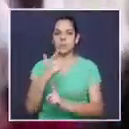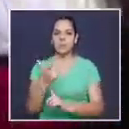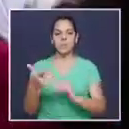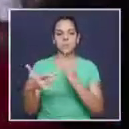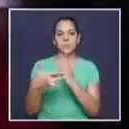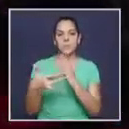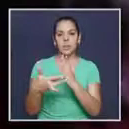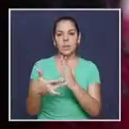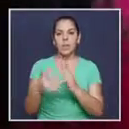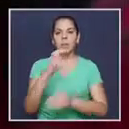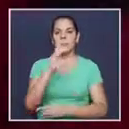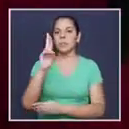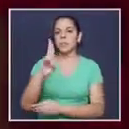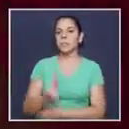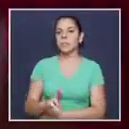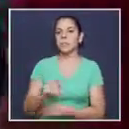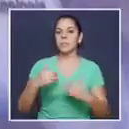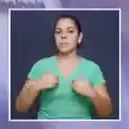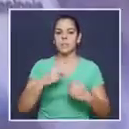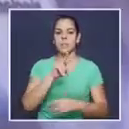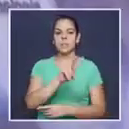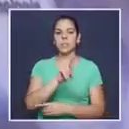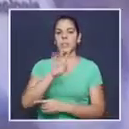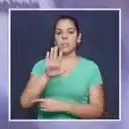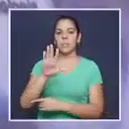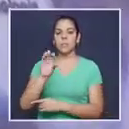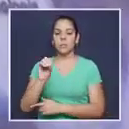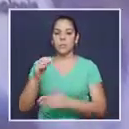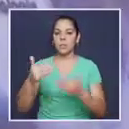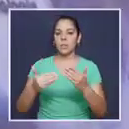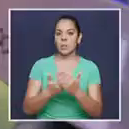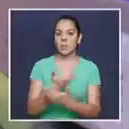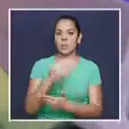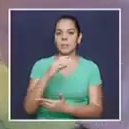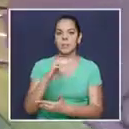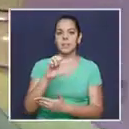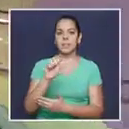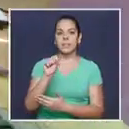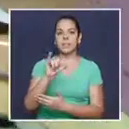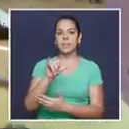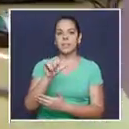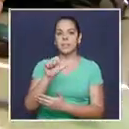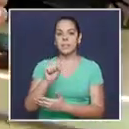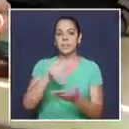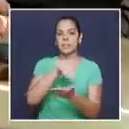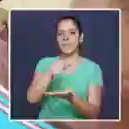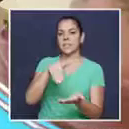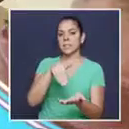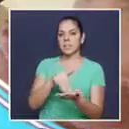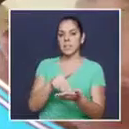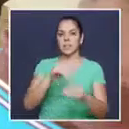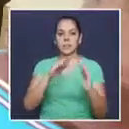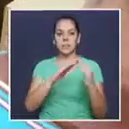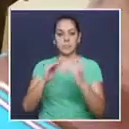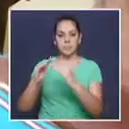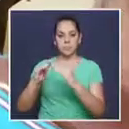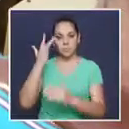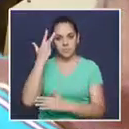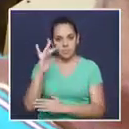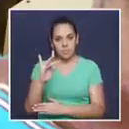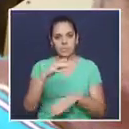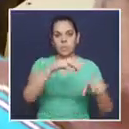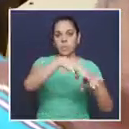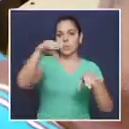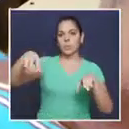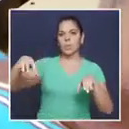Digital, Costa Rica contará con 250 nuevos CESIS, Centros Comunitarios Inteligentes, que se ubican